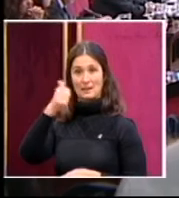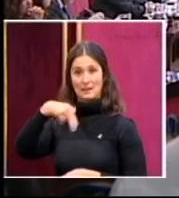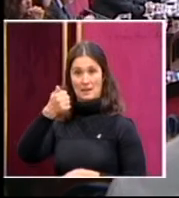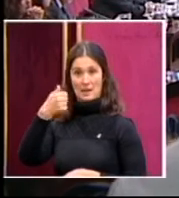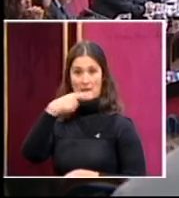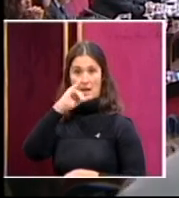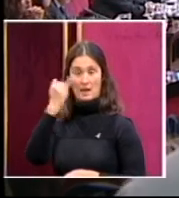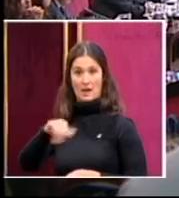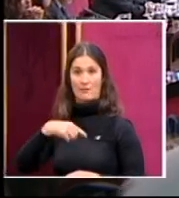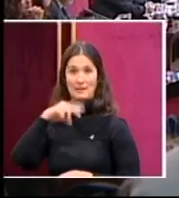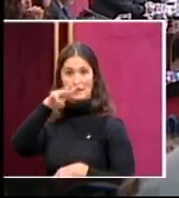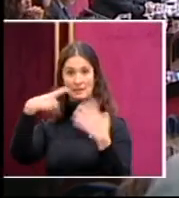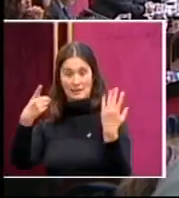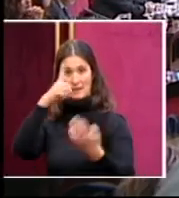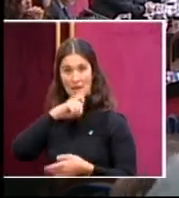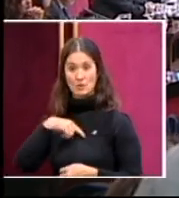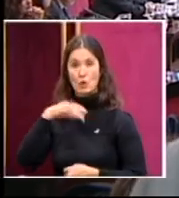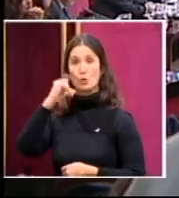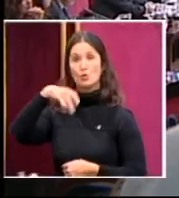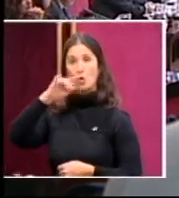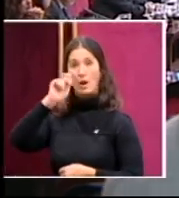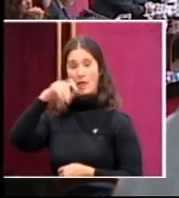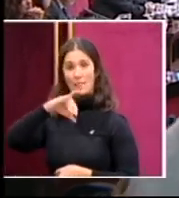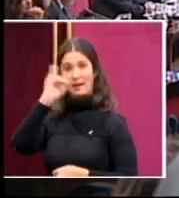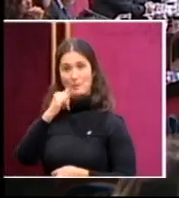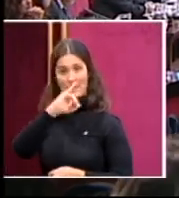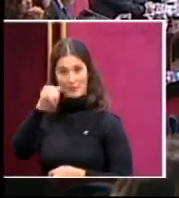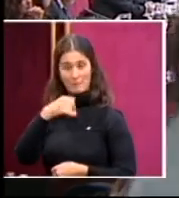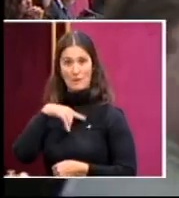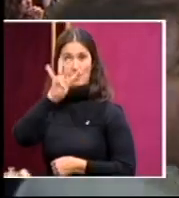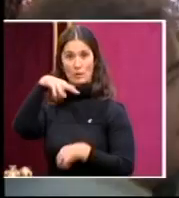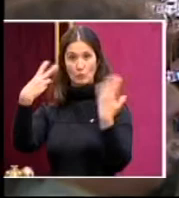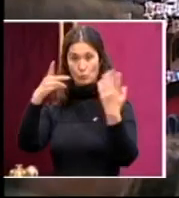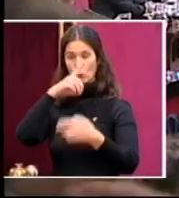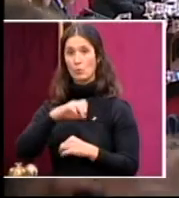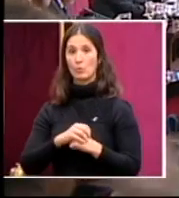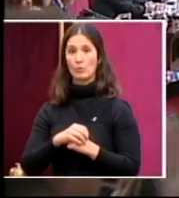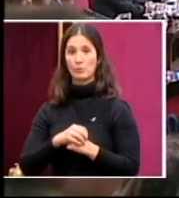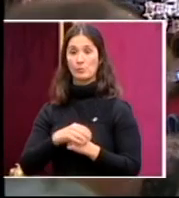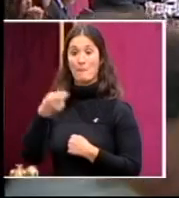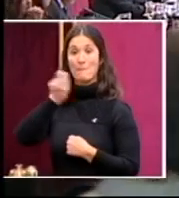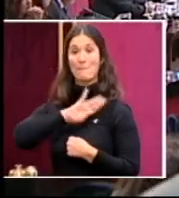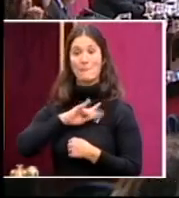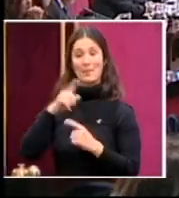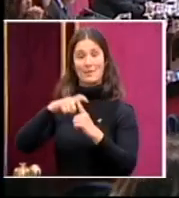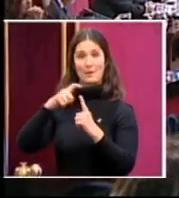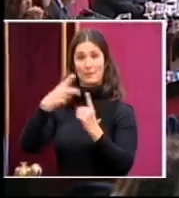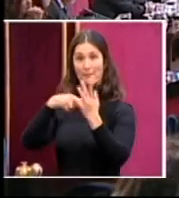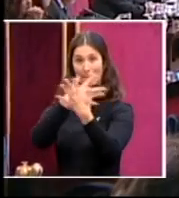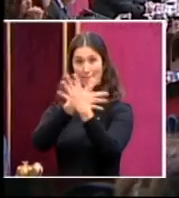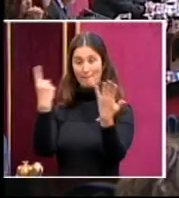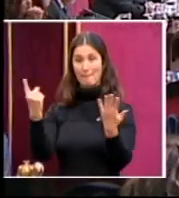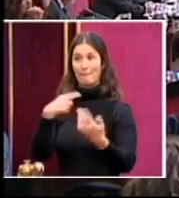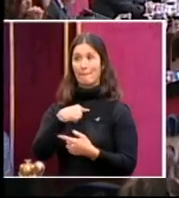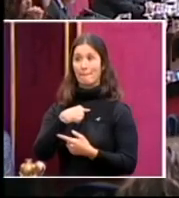Ariza, de 36 años, Yolanda Jiménez Jiménez, de 48 años. En el mes de mayo de 2016,